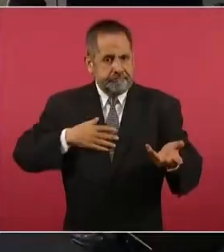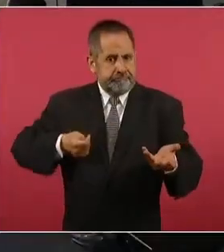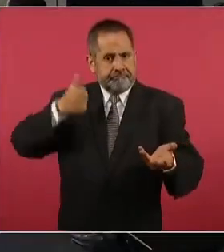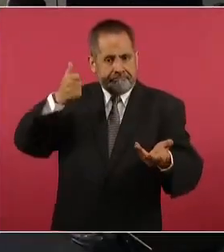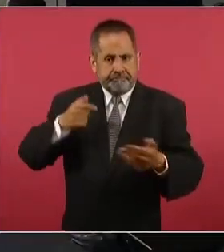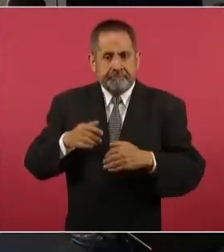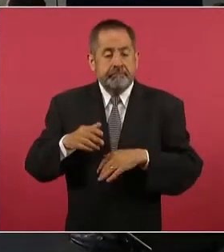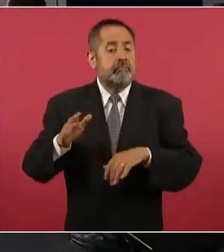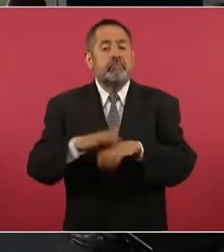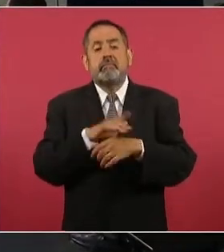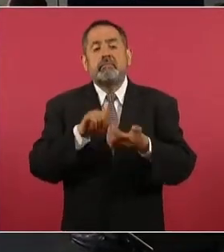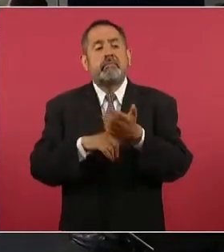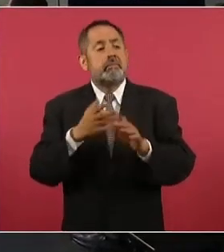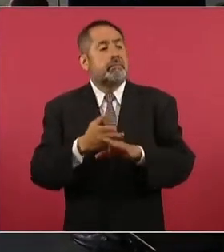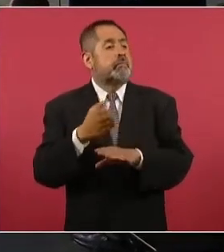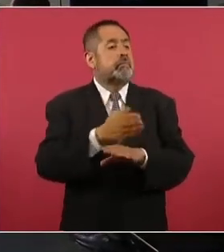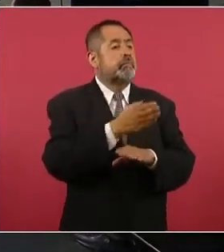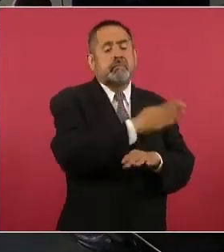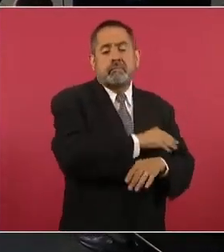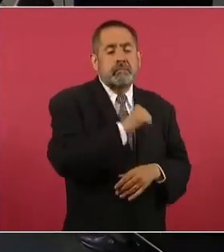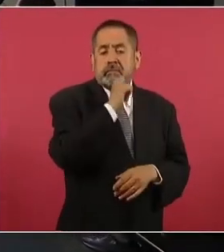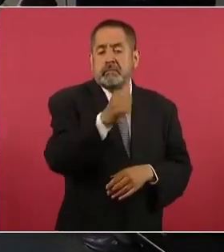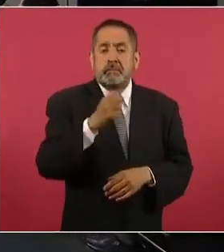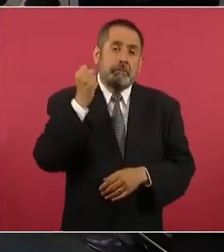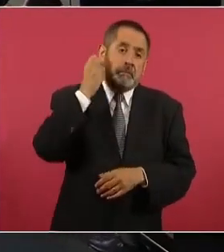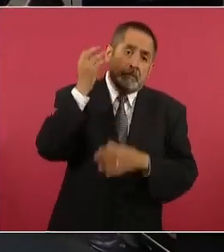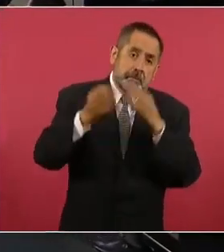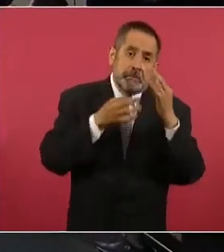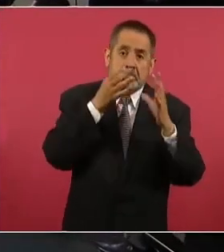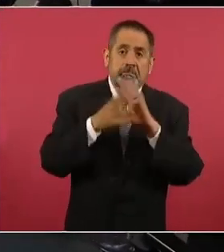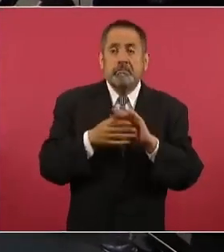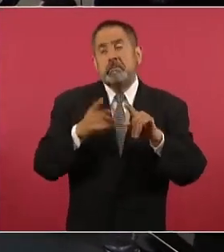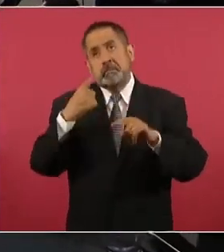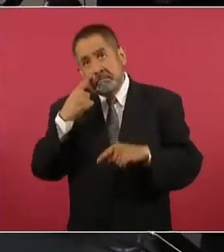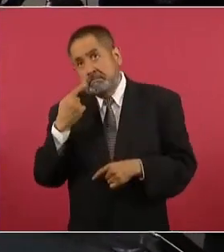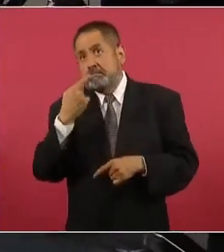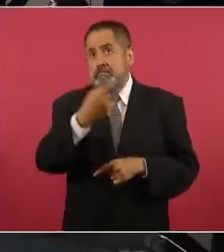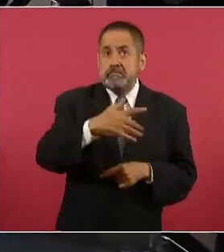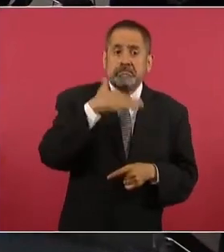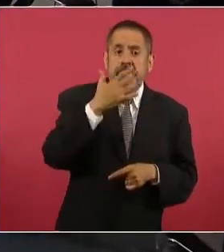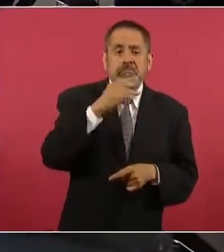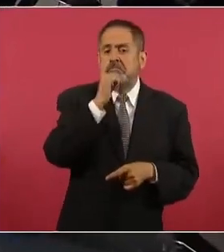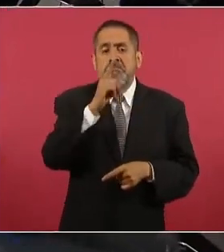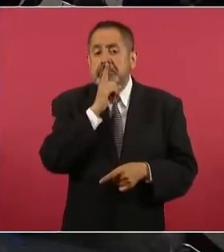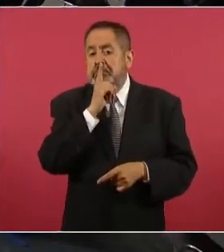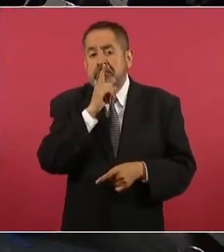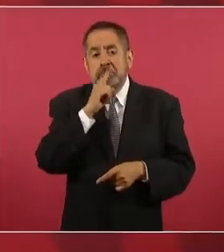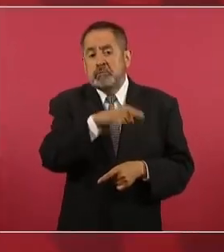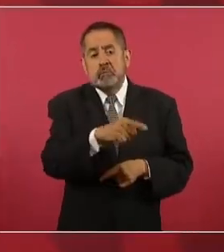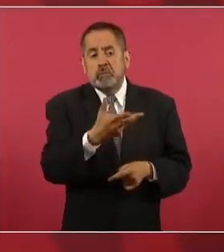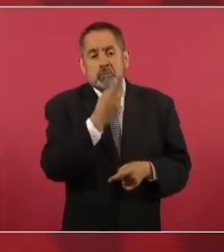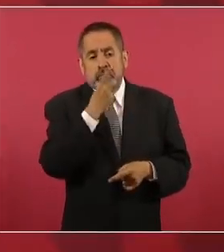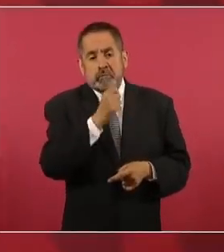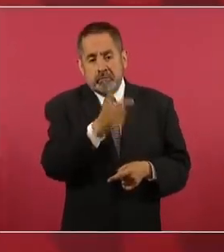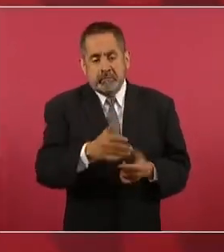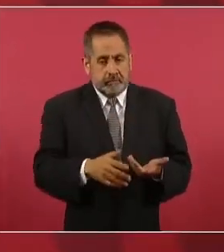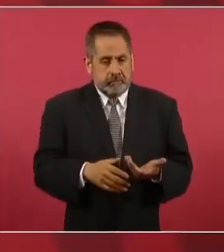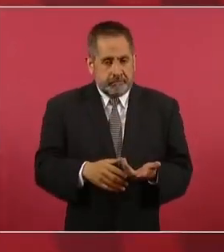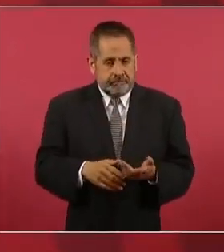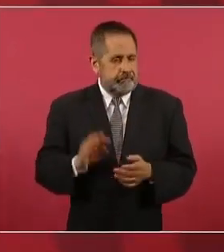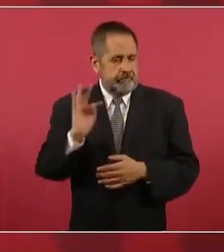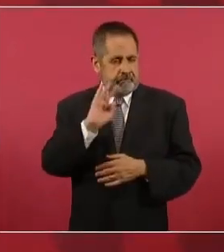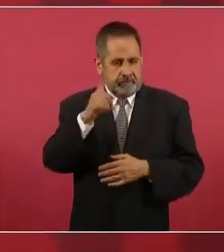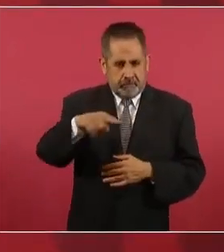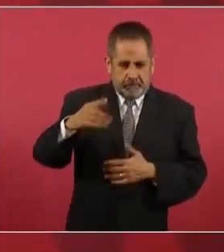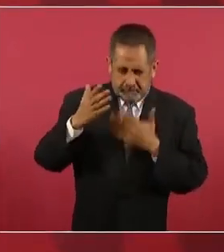porque ni en los discursos se hablaba de corrupción. Si ustedes hacen un